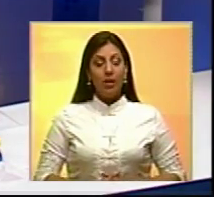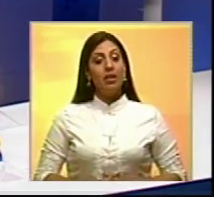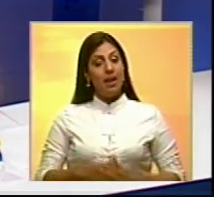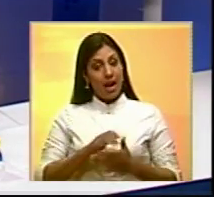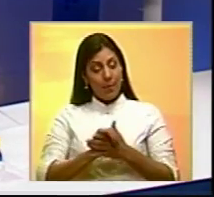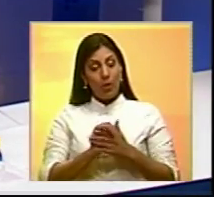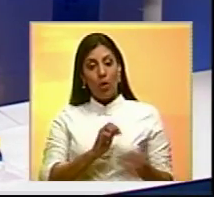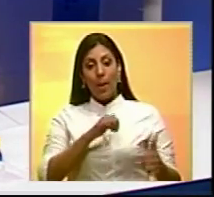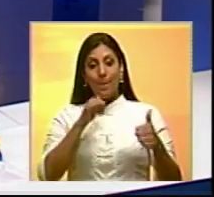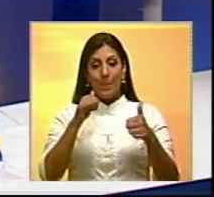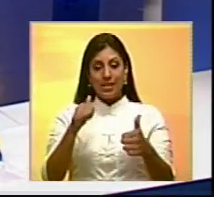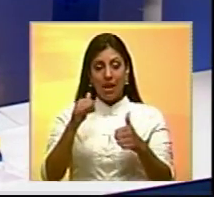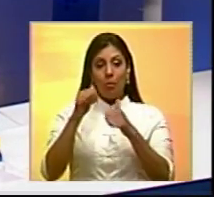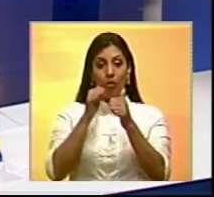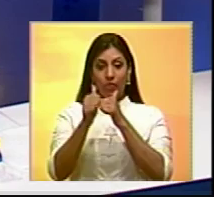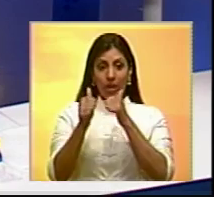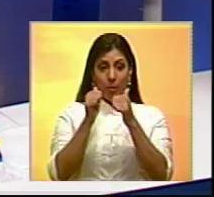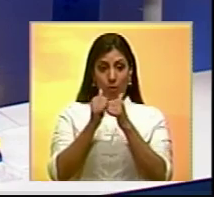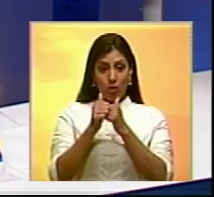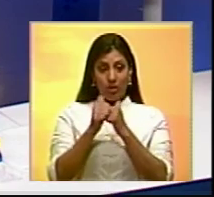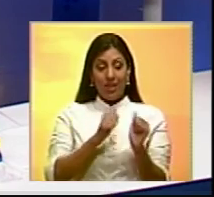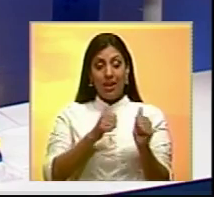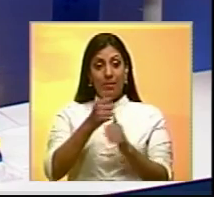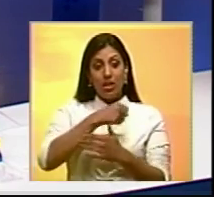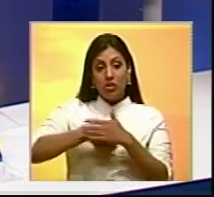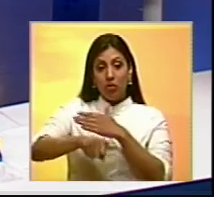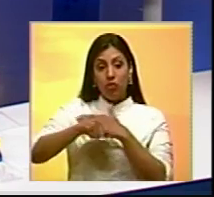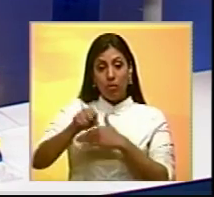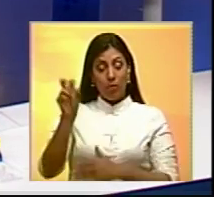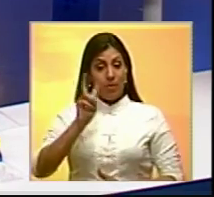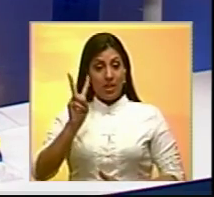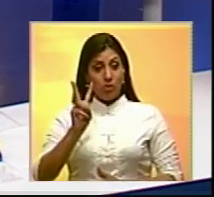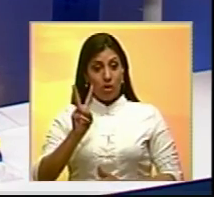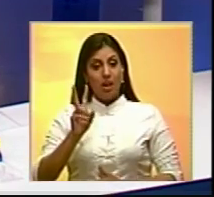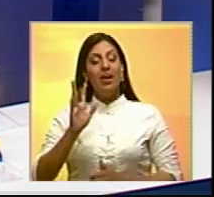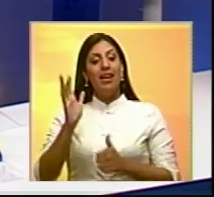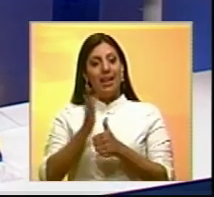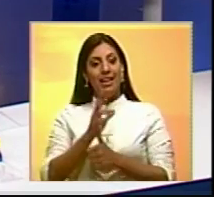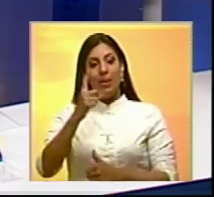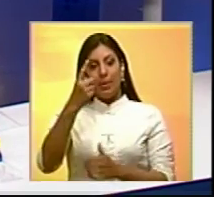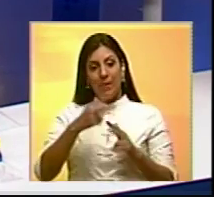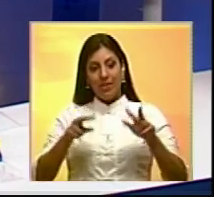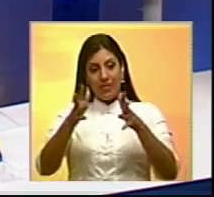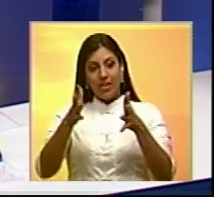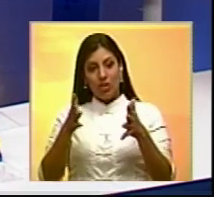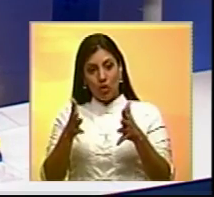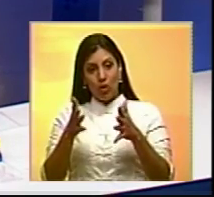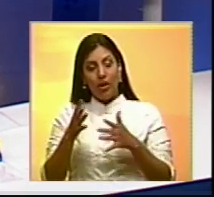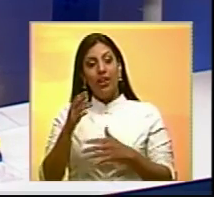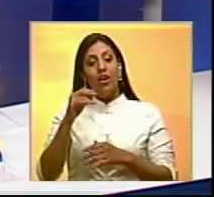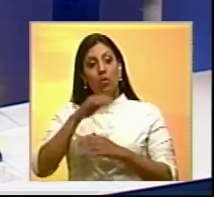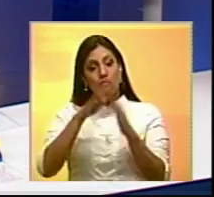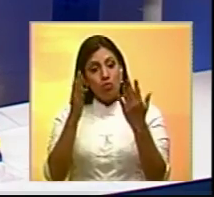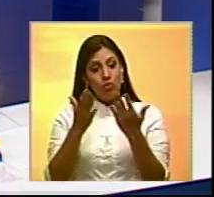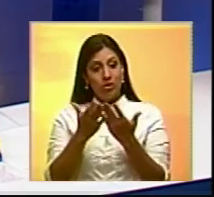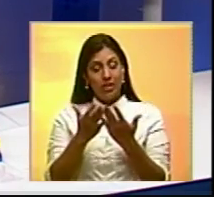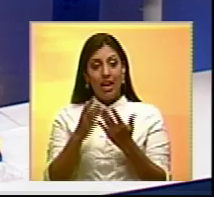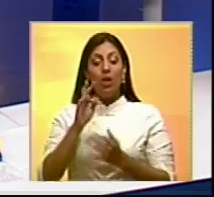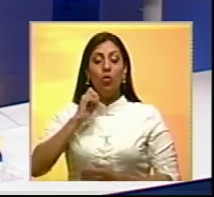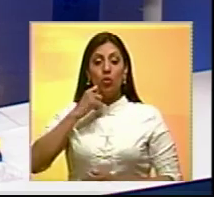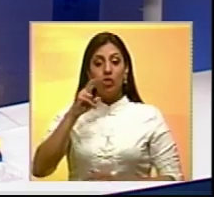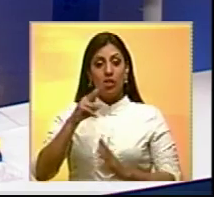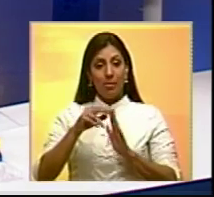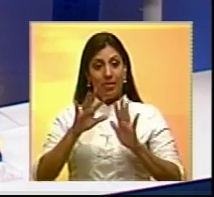Bien amigos, y comenzamos con los deportes y lo hacemos con fútbol porque Venezuela obtuvo su primera victoria en las eliminatorias para el Mundial